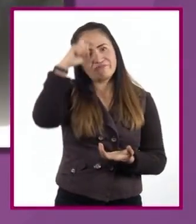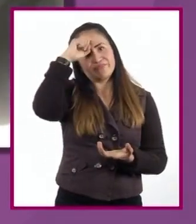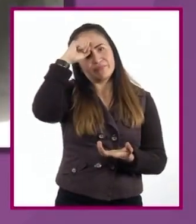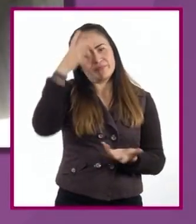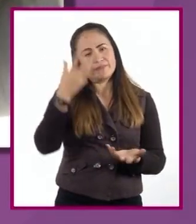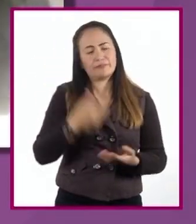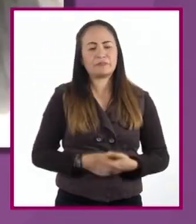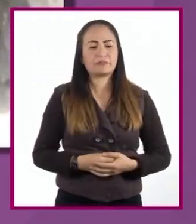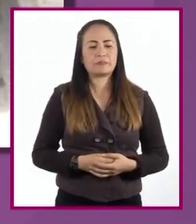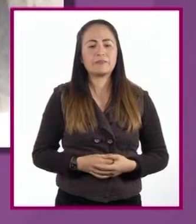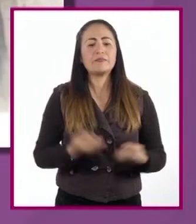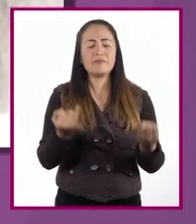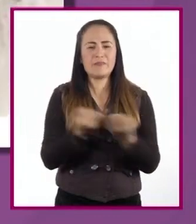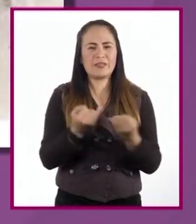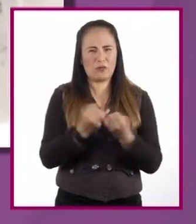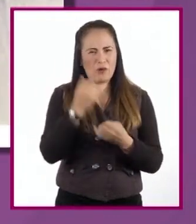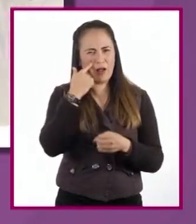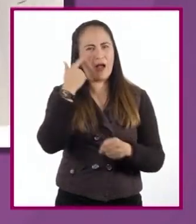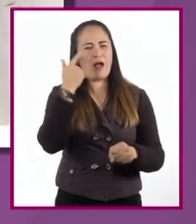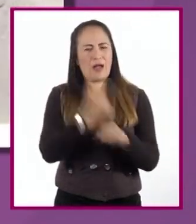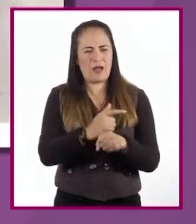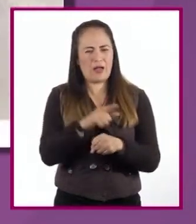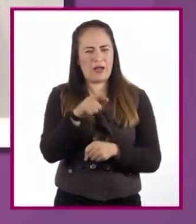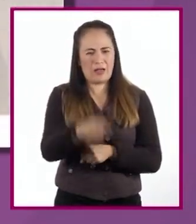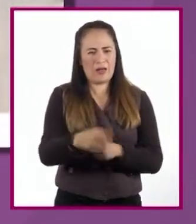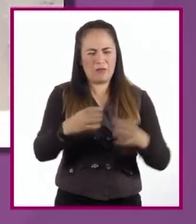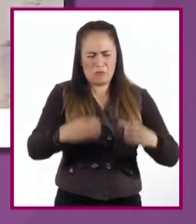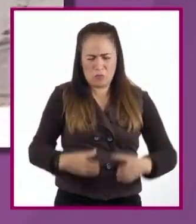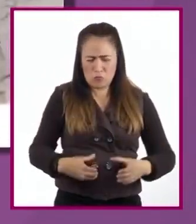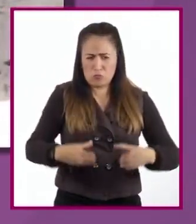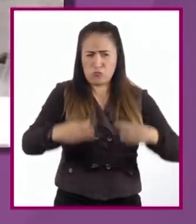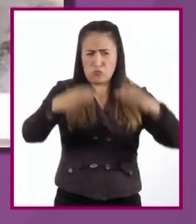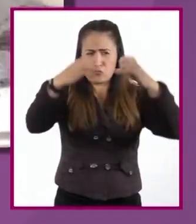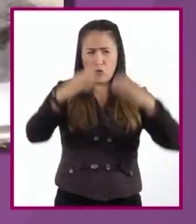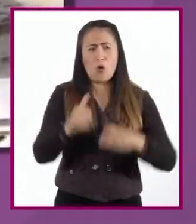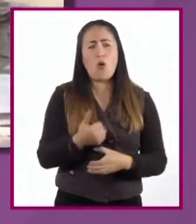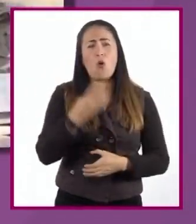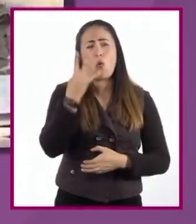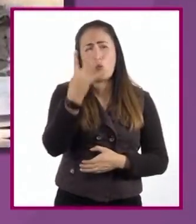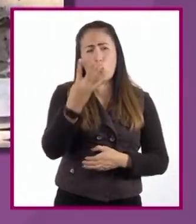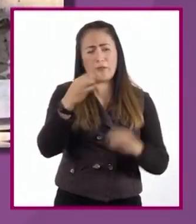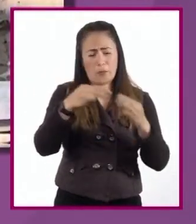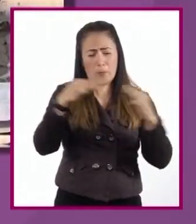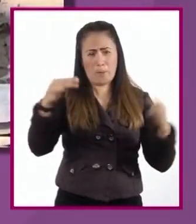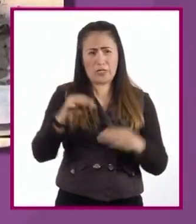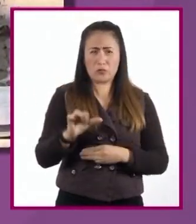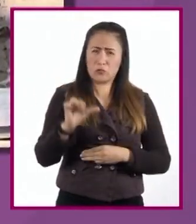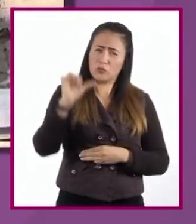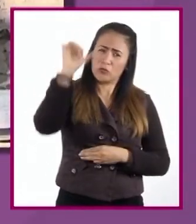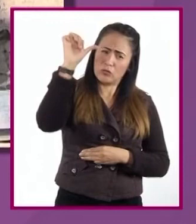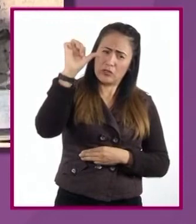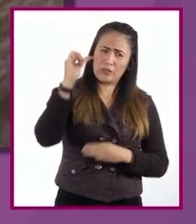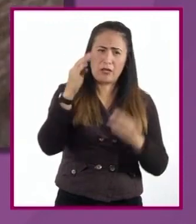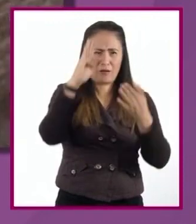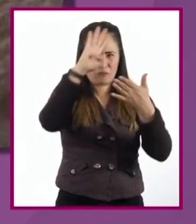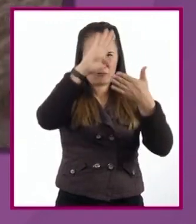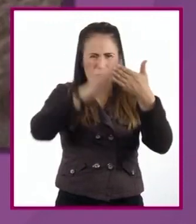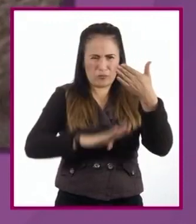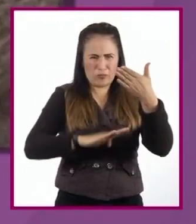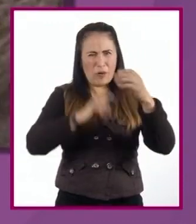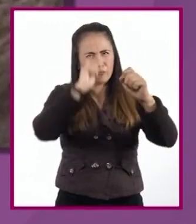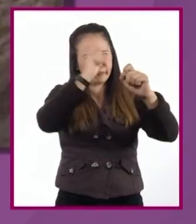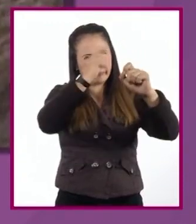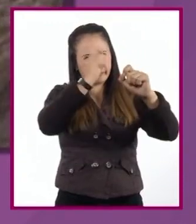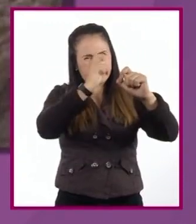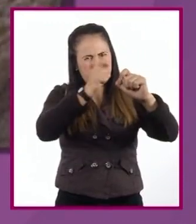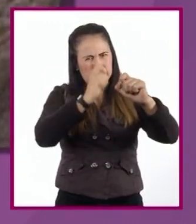Otra de las riquezas de Cuicuilco es un monolito de casi 4 metros de altura que en una de sus caras contiene diseños labrados,